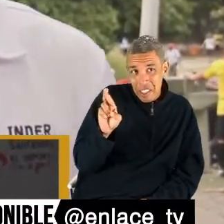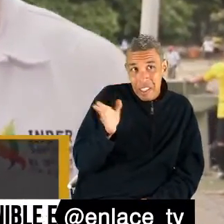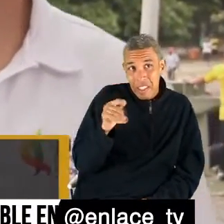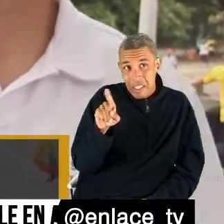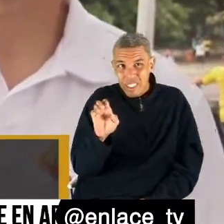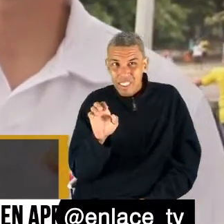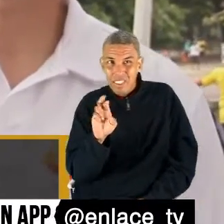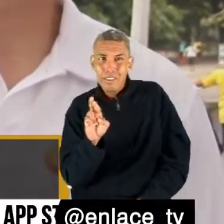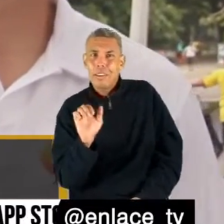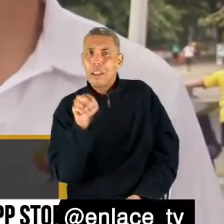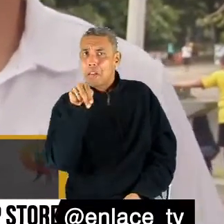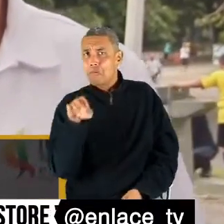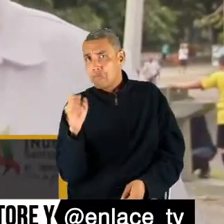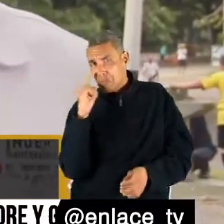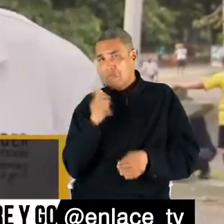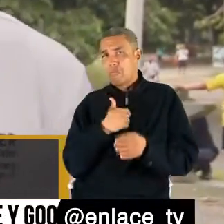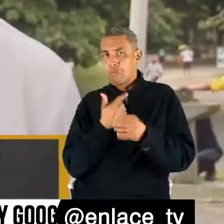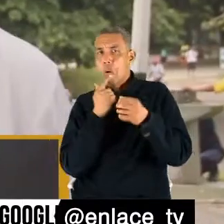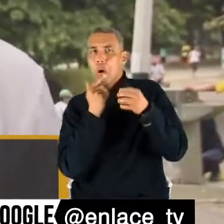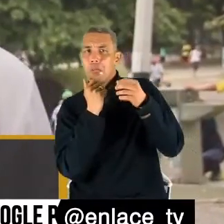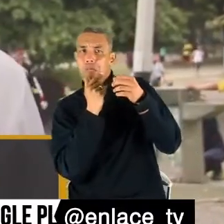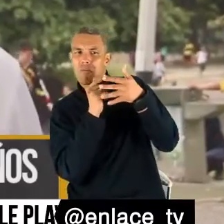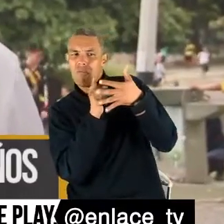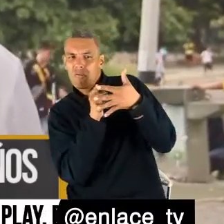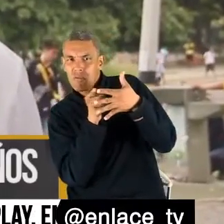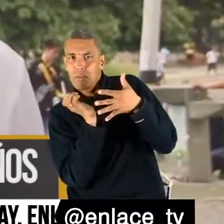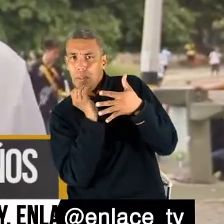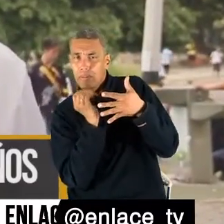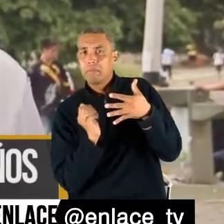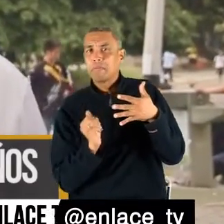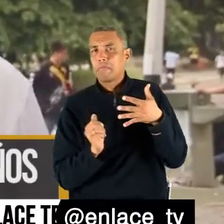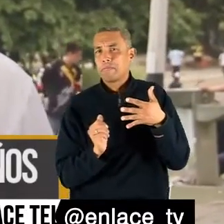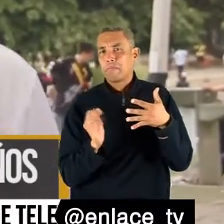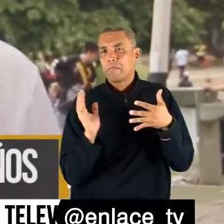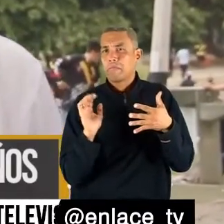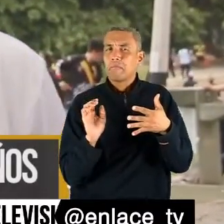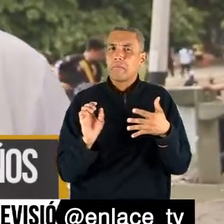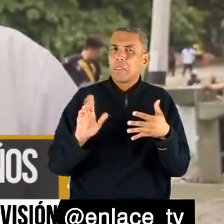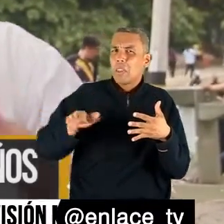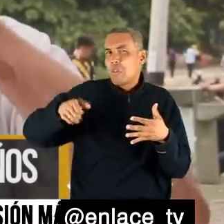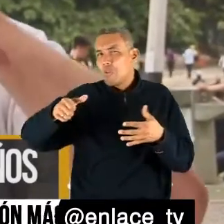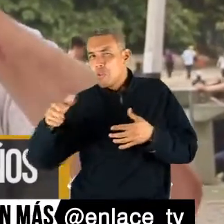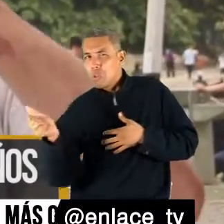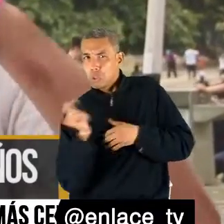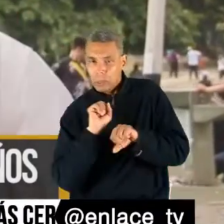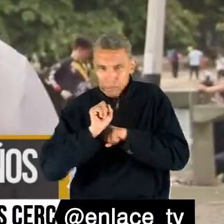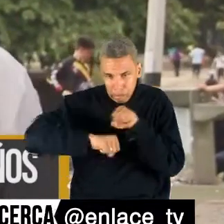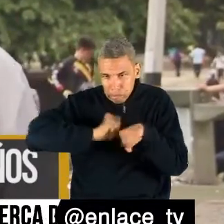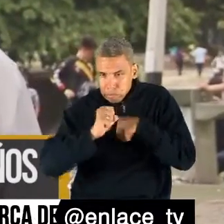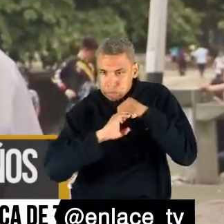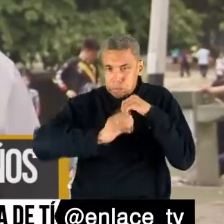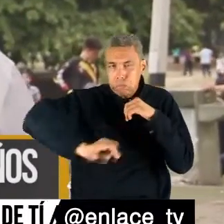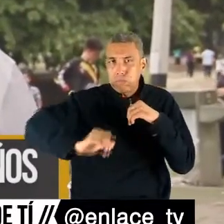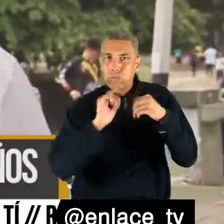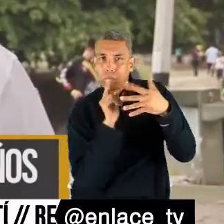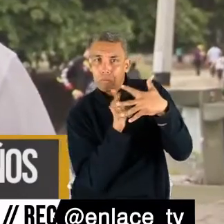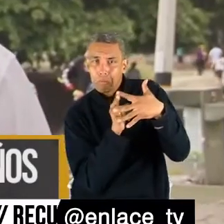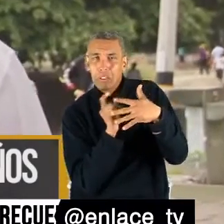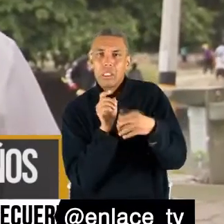es segundo, primero, segundo. En semis, en octavos quedé segundo, en cuartos quedé